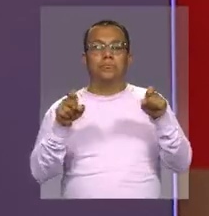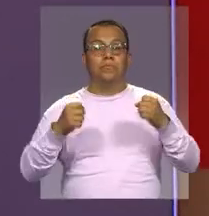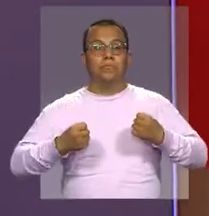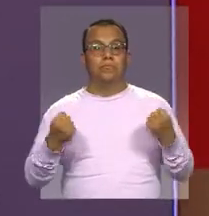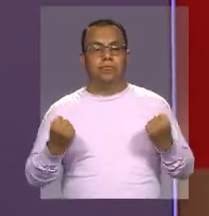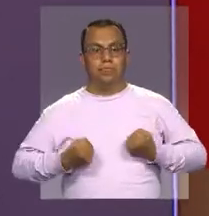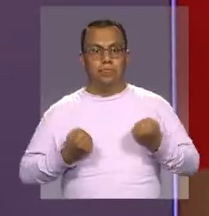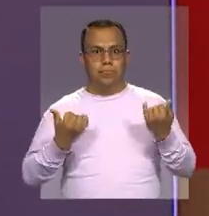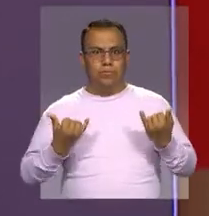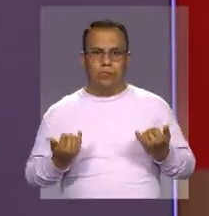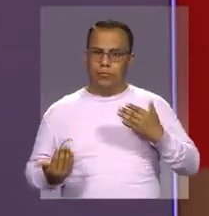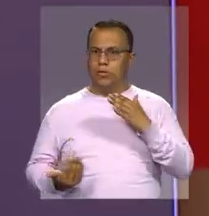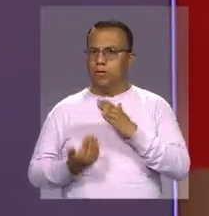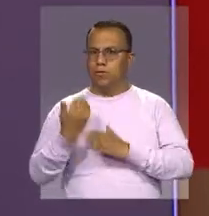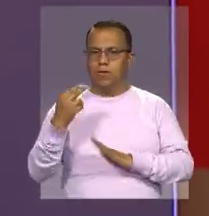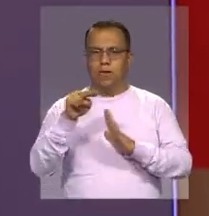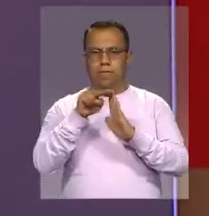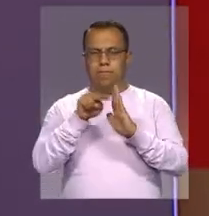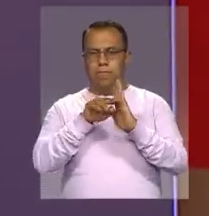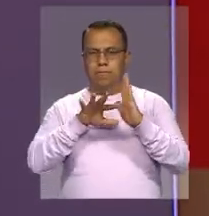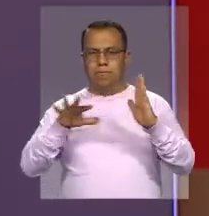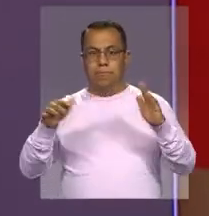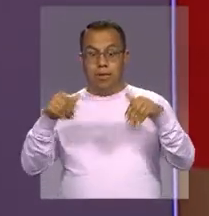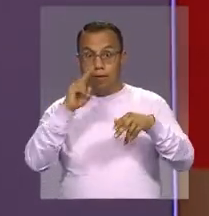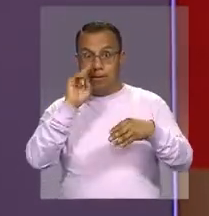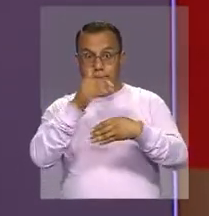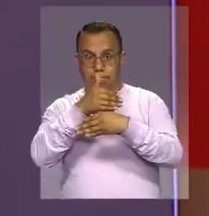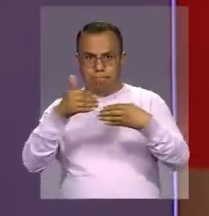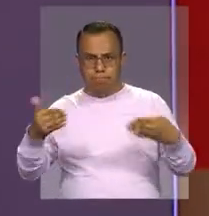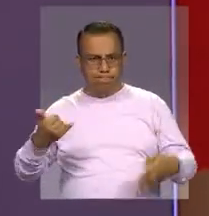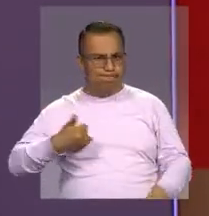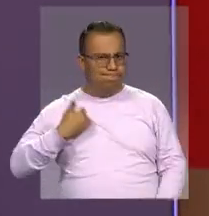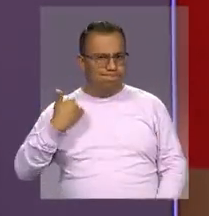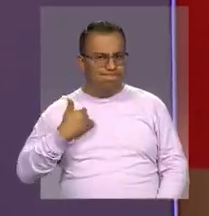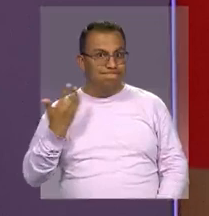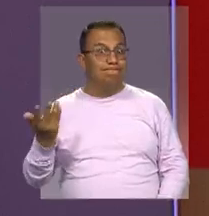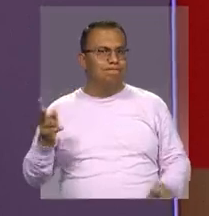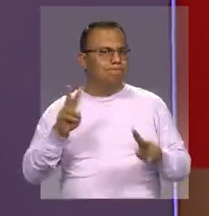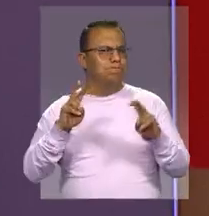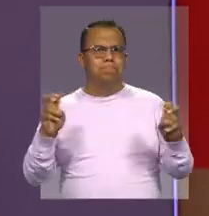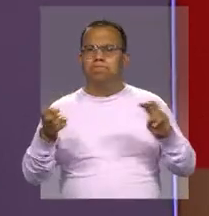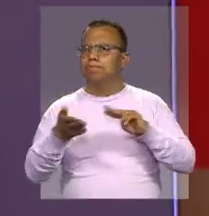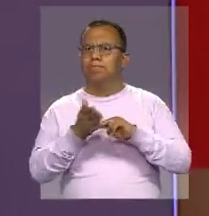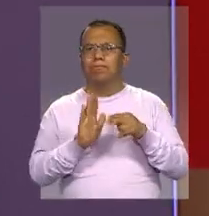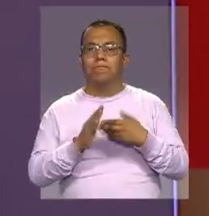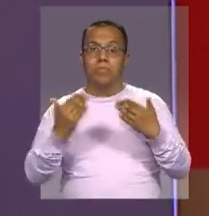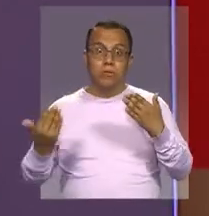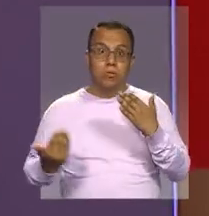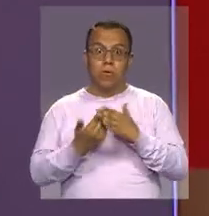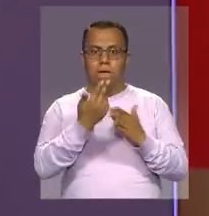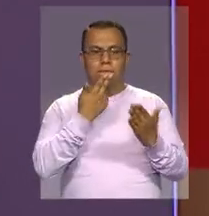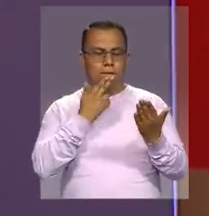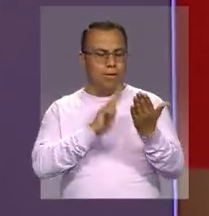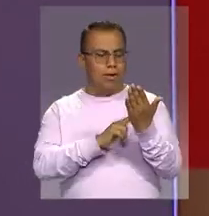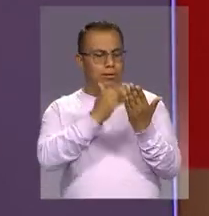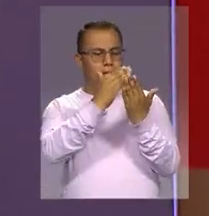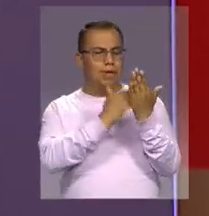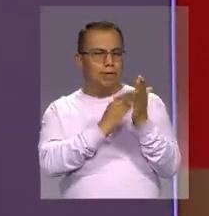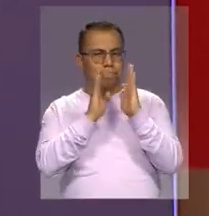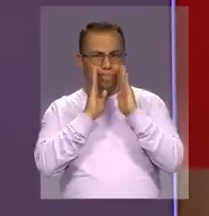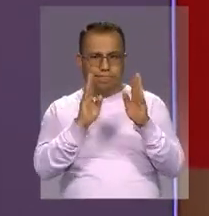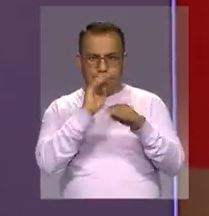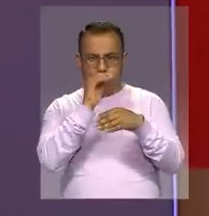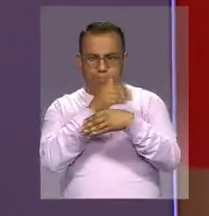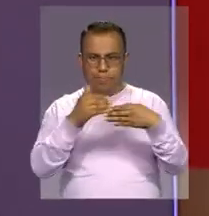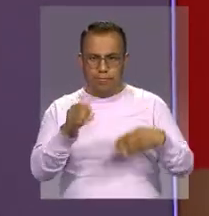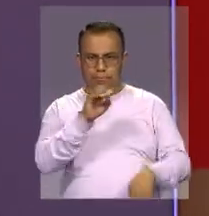Bogotá estrena nueva política pública de primera infancia y adolescencia. En otras palabras, una carta para mejorar la atención de